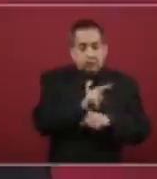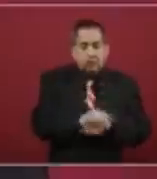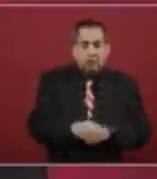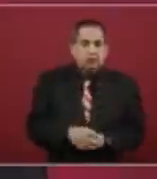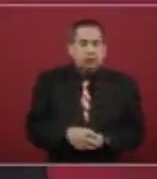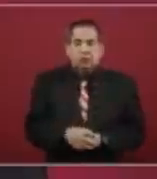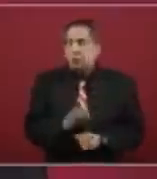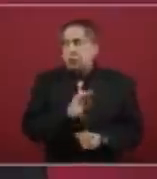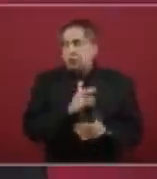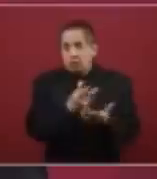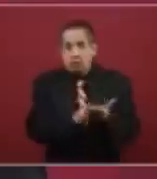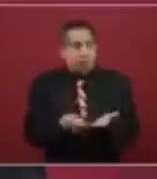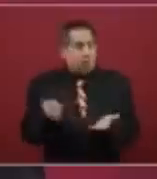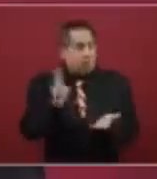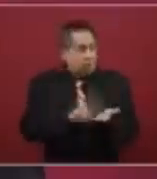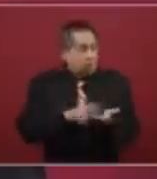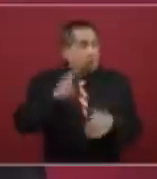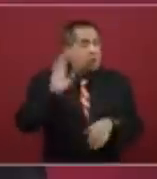casi el doble de personal,